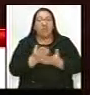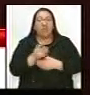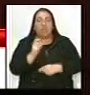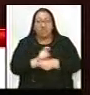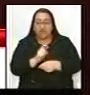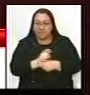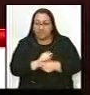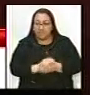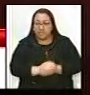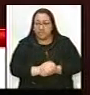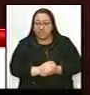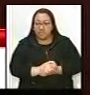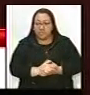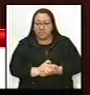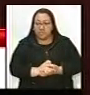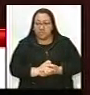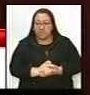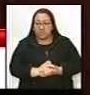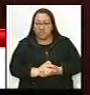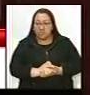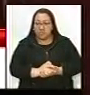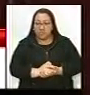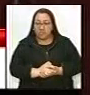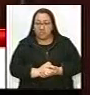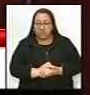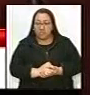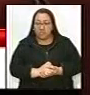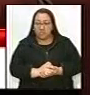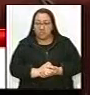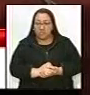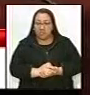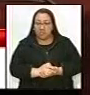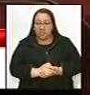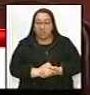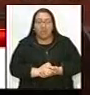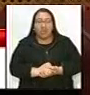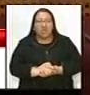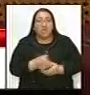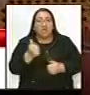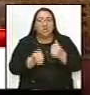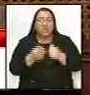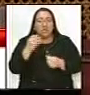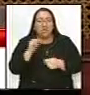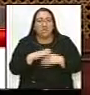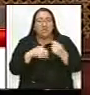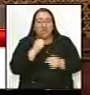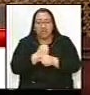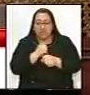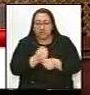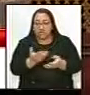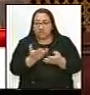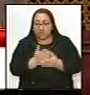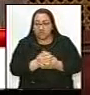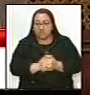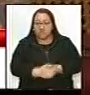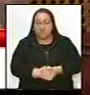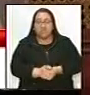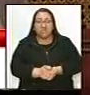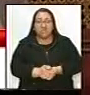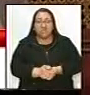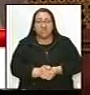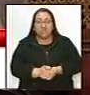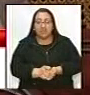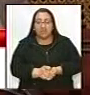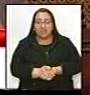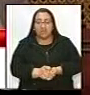etcétera entonces cuál fue en ese momento la concepción de todo el modelo el modelo fue una concesión de